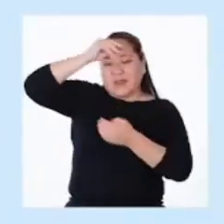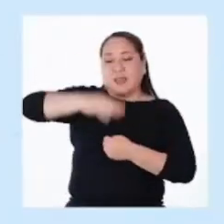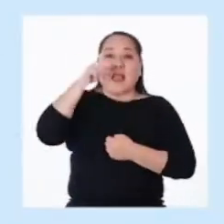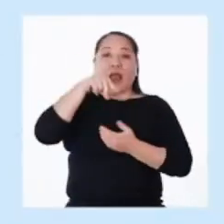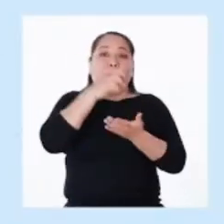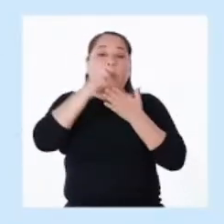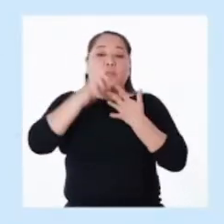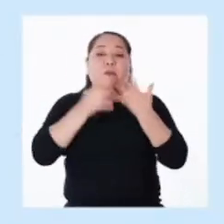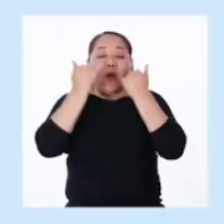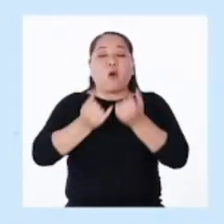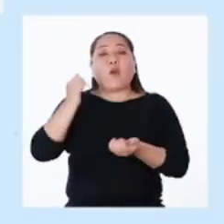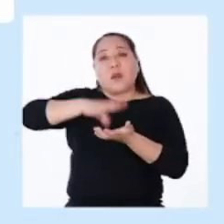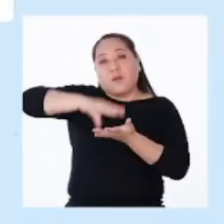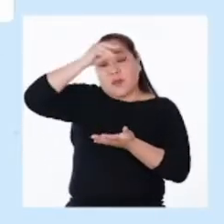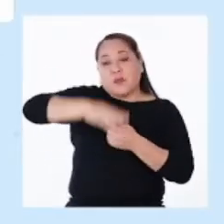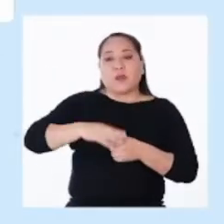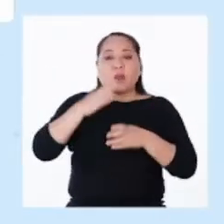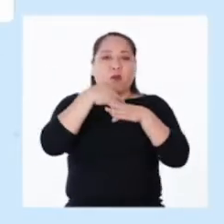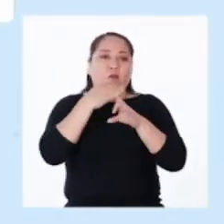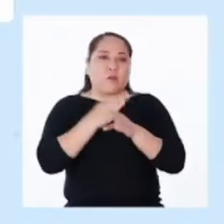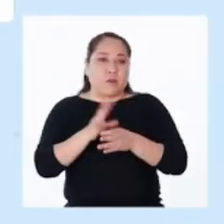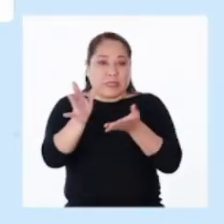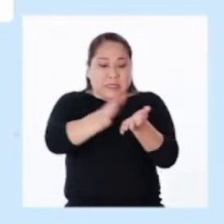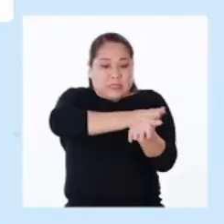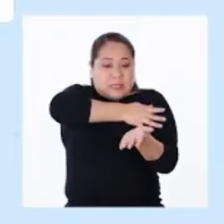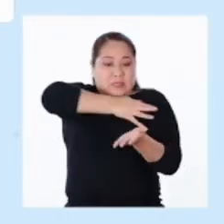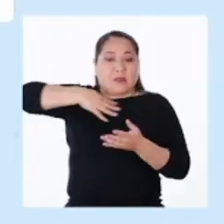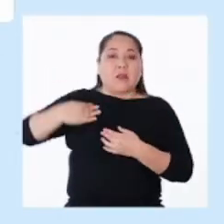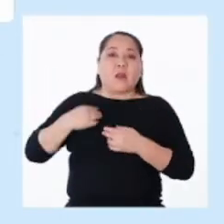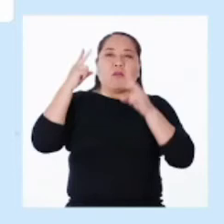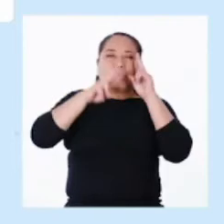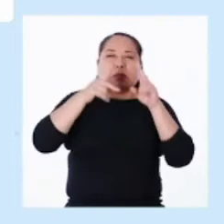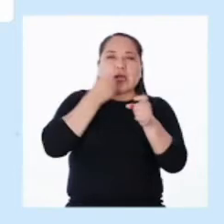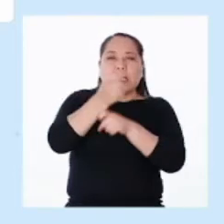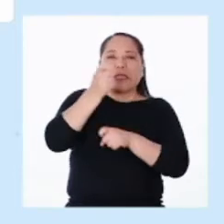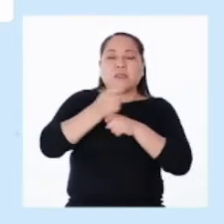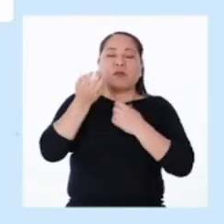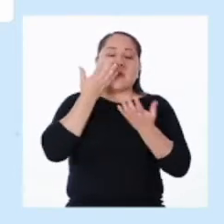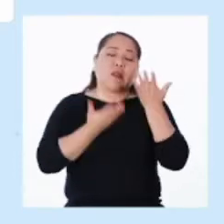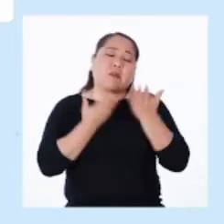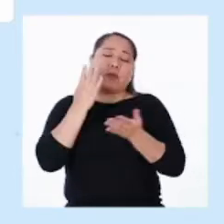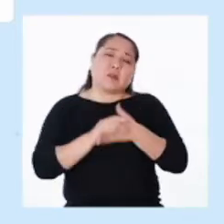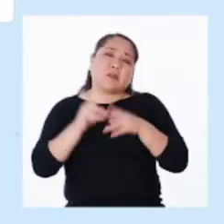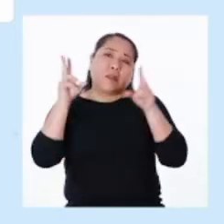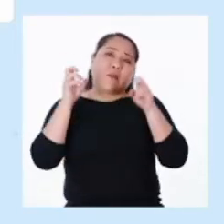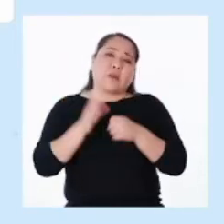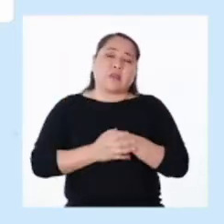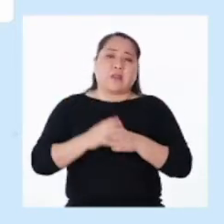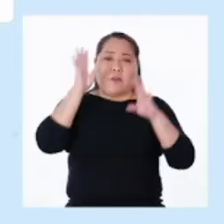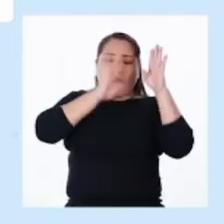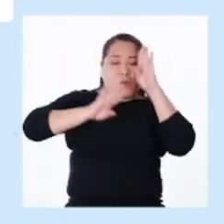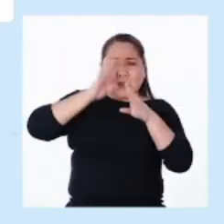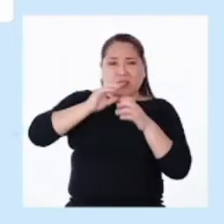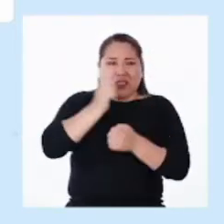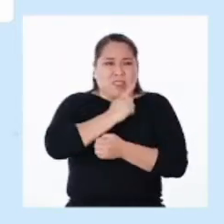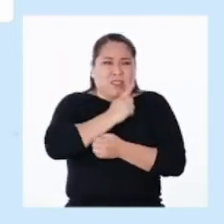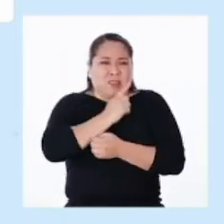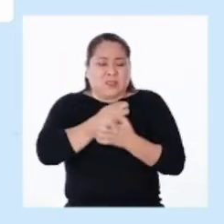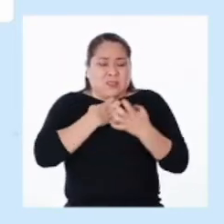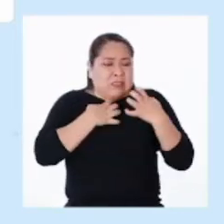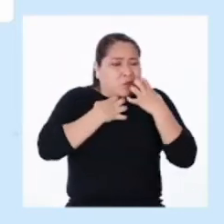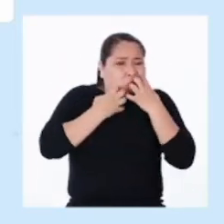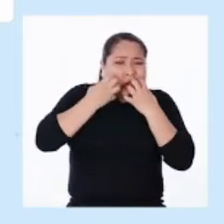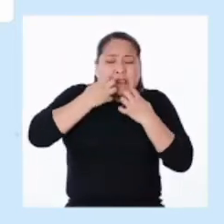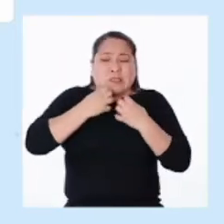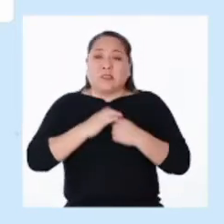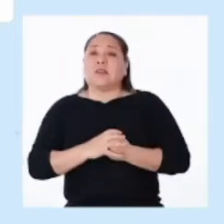aprendizaje? En el programa de hoy aprendimos que el sistema circulatorio puede verse afectado por situaciones de estrés, angustia, miedo